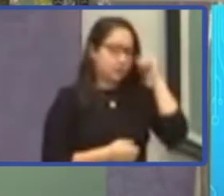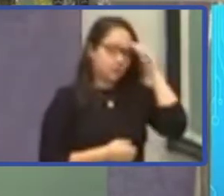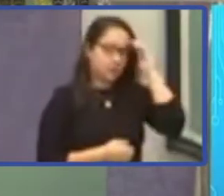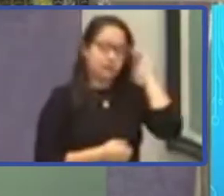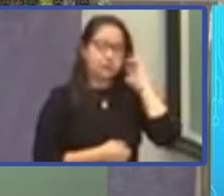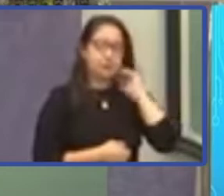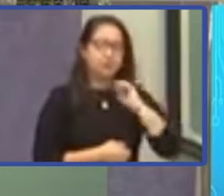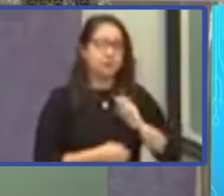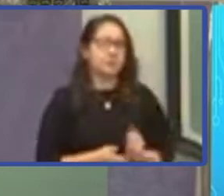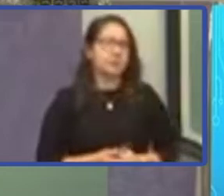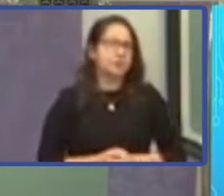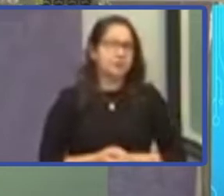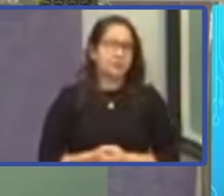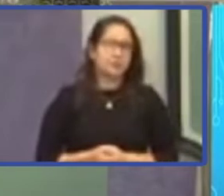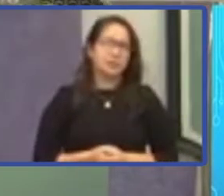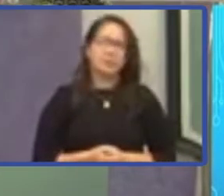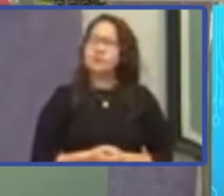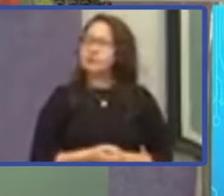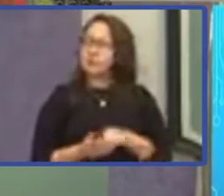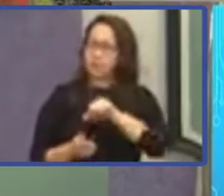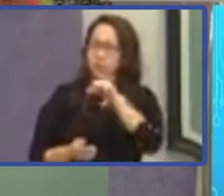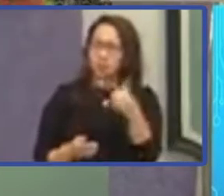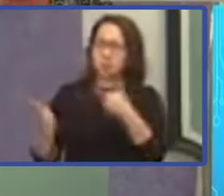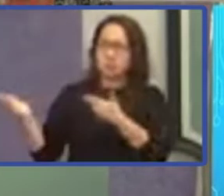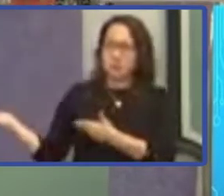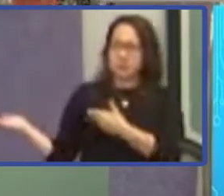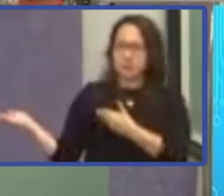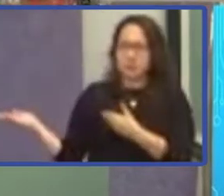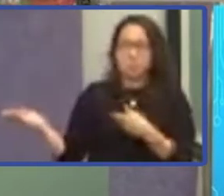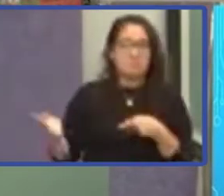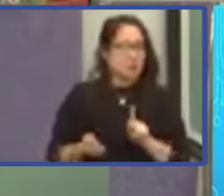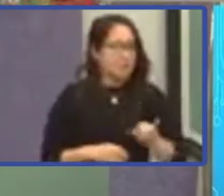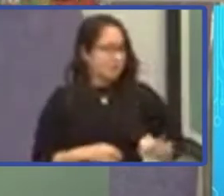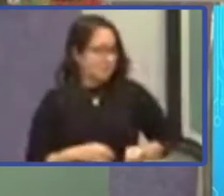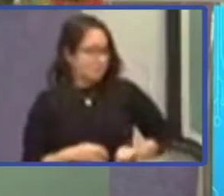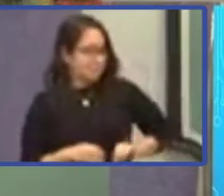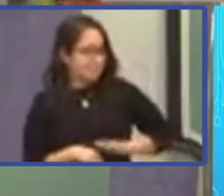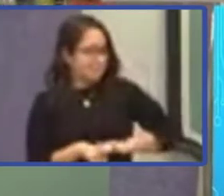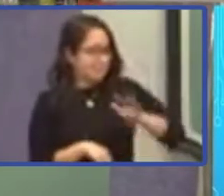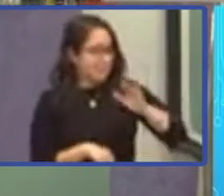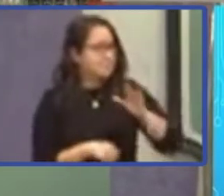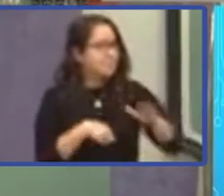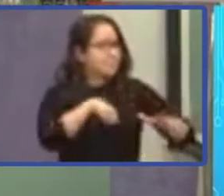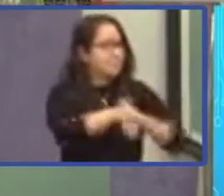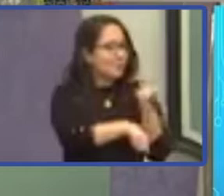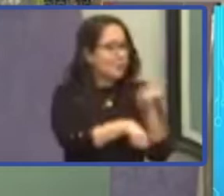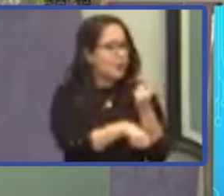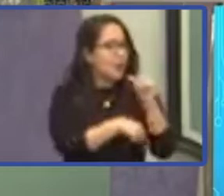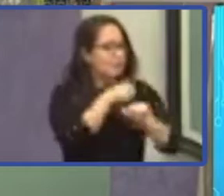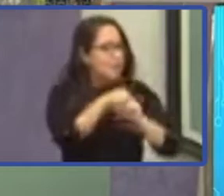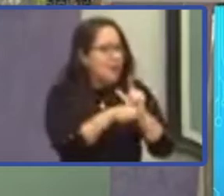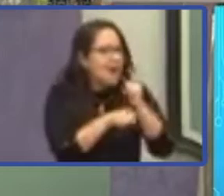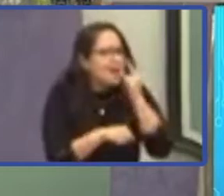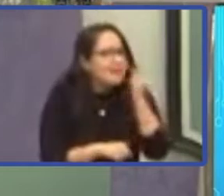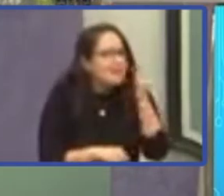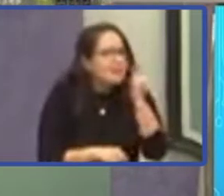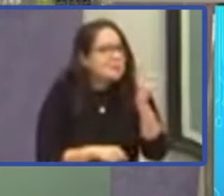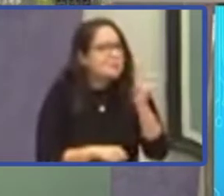miren aquí hay otra de Escher pero está más interesante todavía porque son como unos animales extraños tipo